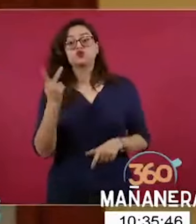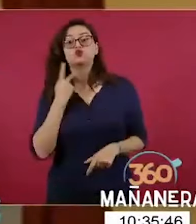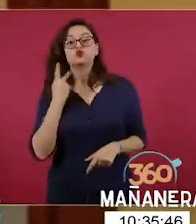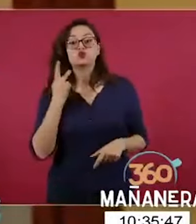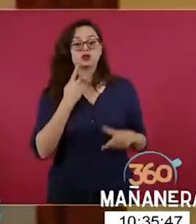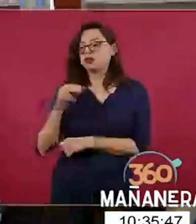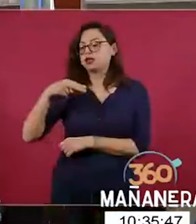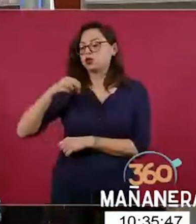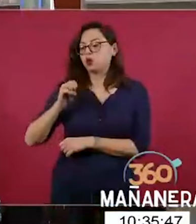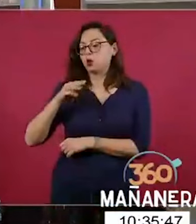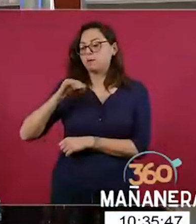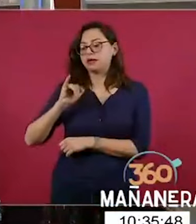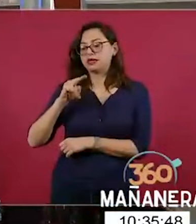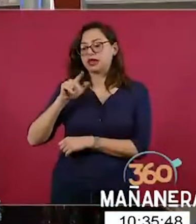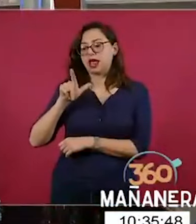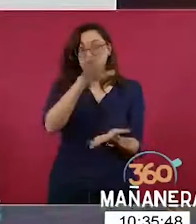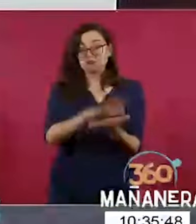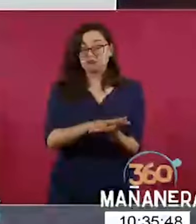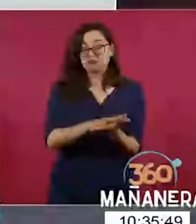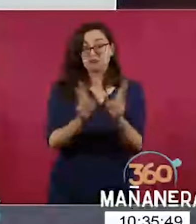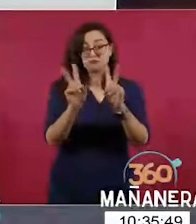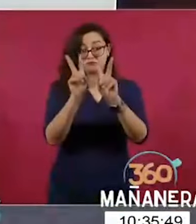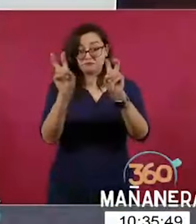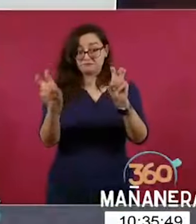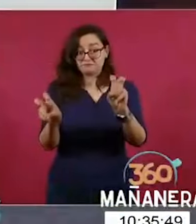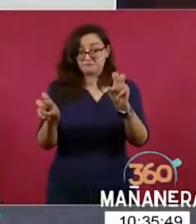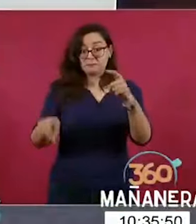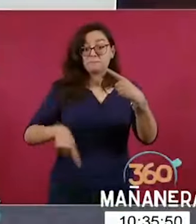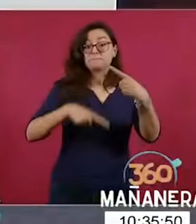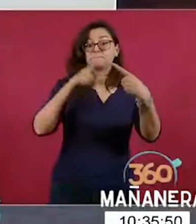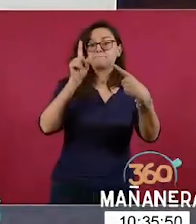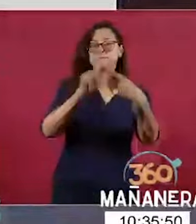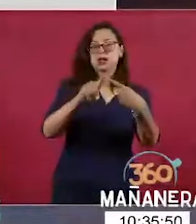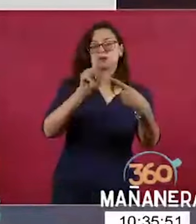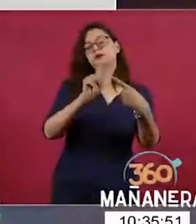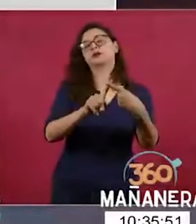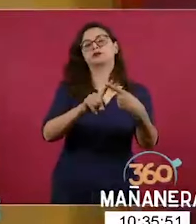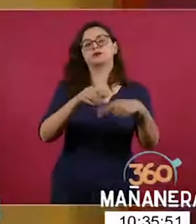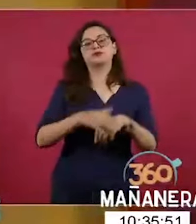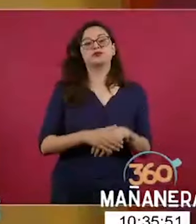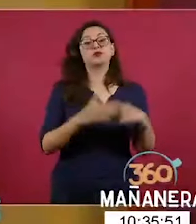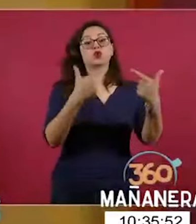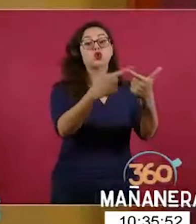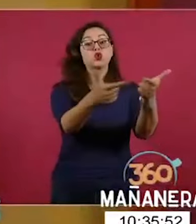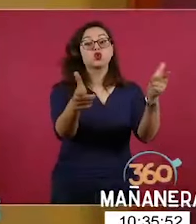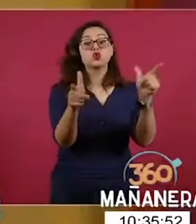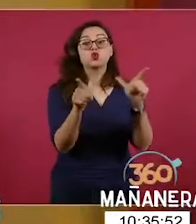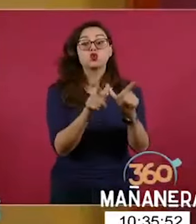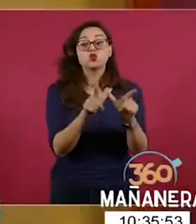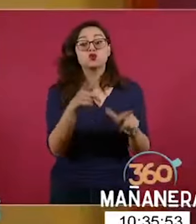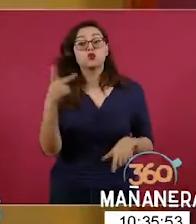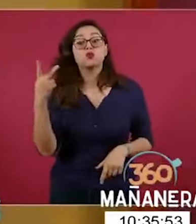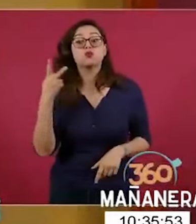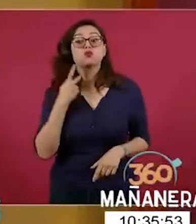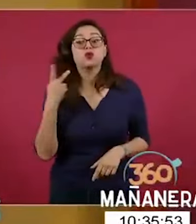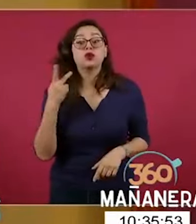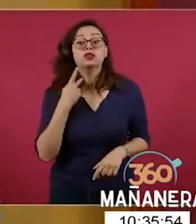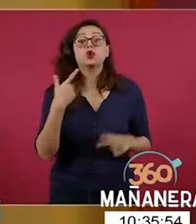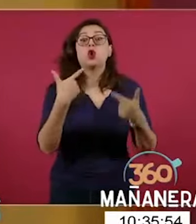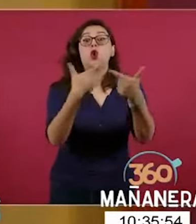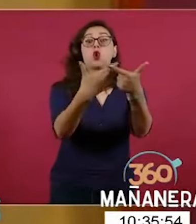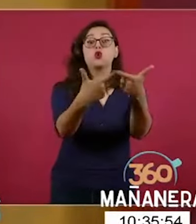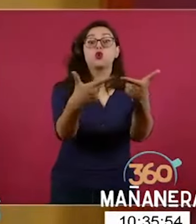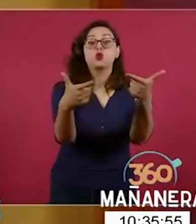plurinominales. Y hay dos reglas. Primera regla, ningún partido político, partido